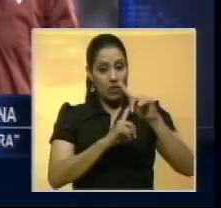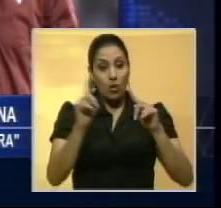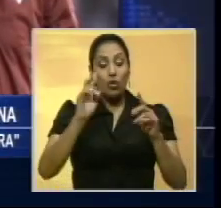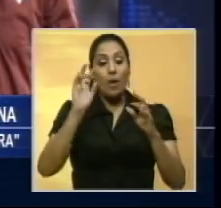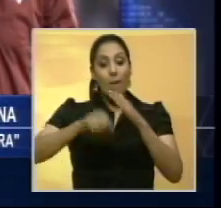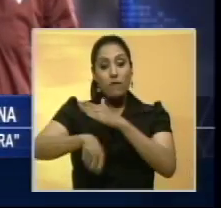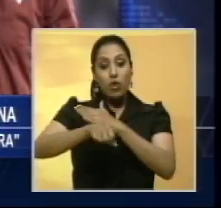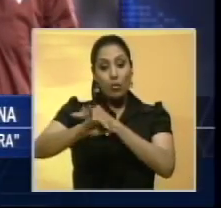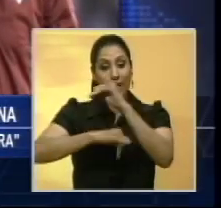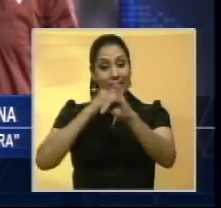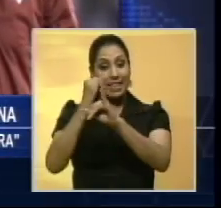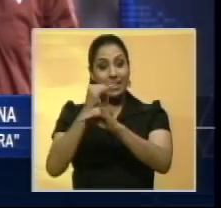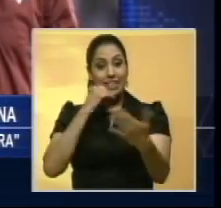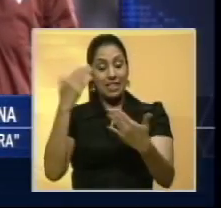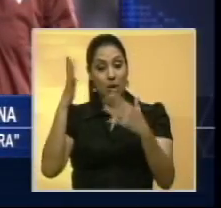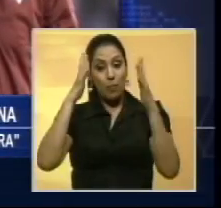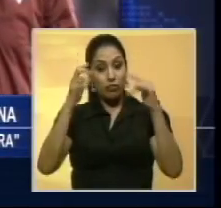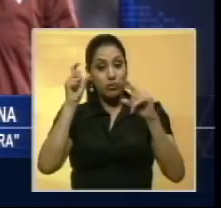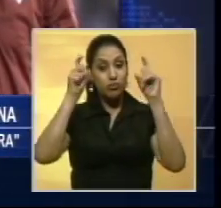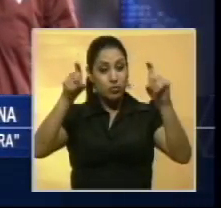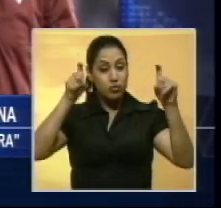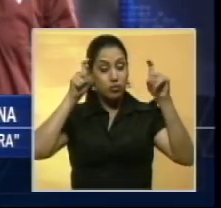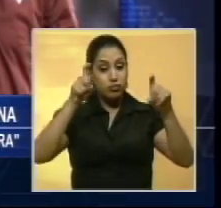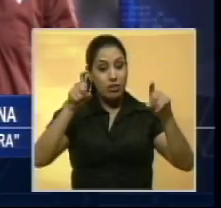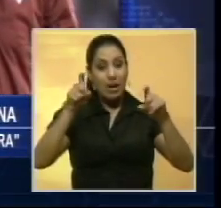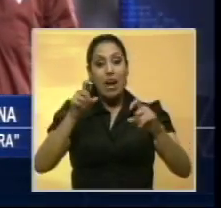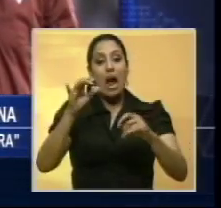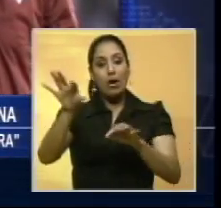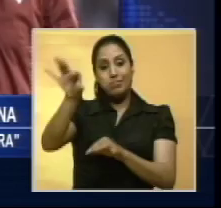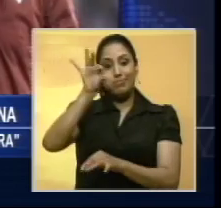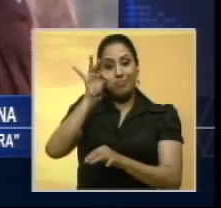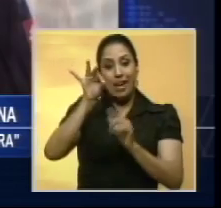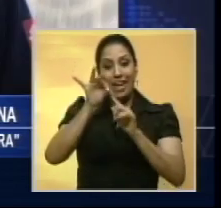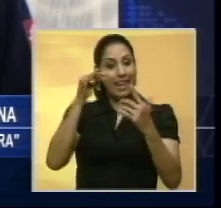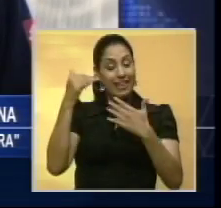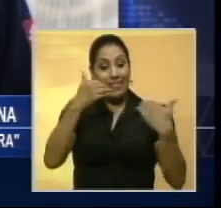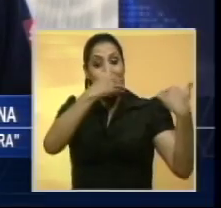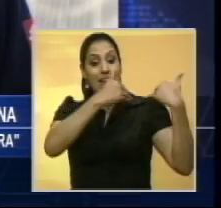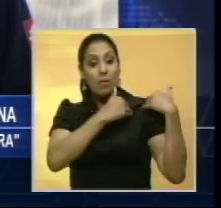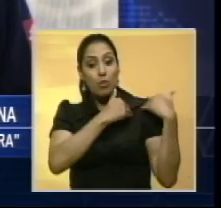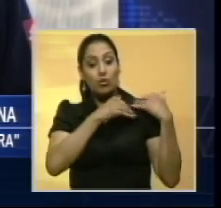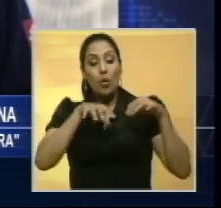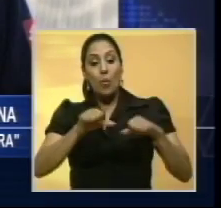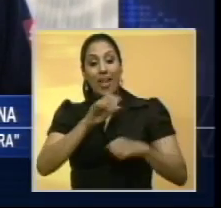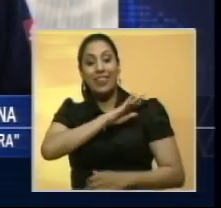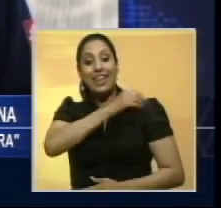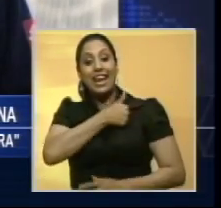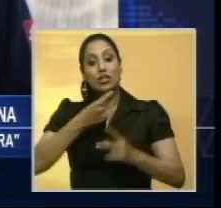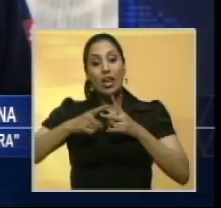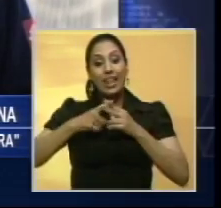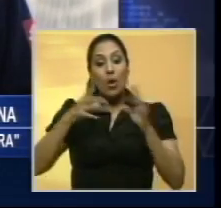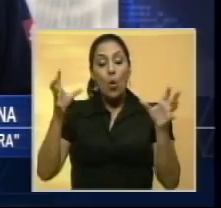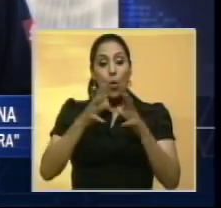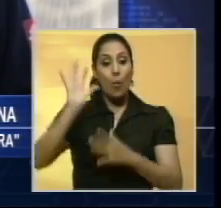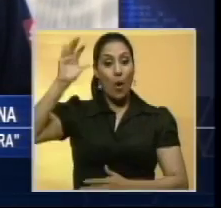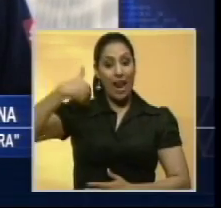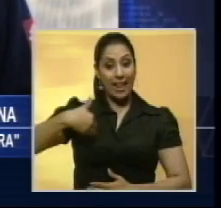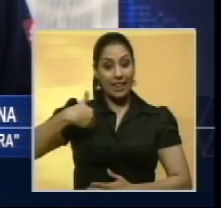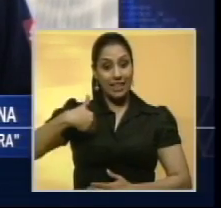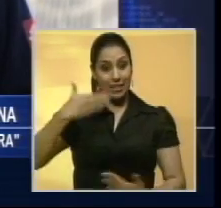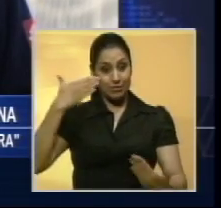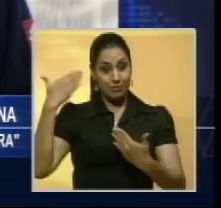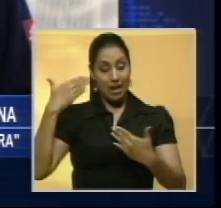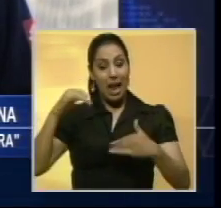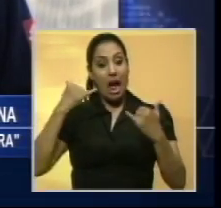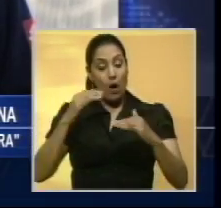Pasamos al fútbol internacional y es que el entrenador Edgardo Bauza fue seleccionado para hacerse cargo del puesto de director técnico de la selección de Argentina.